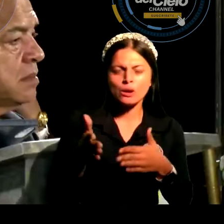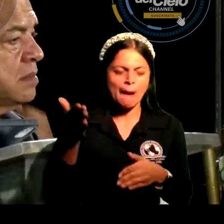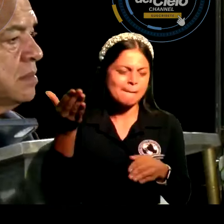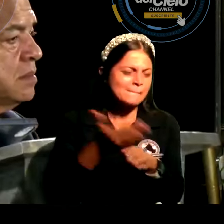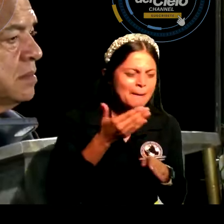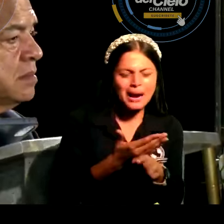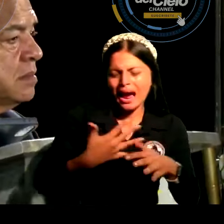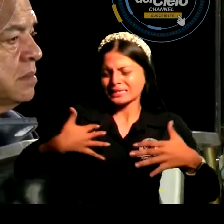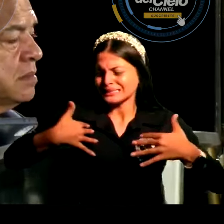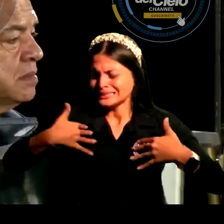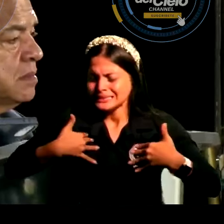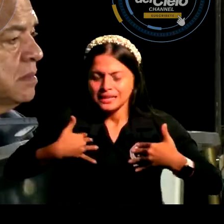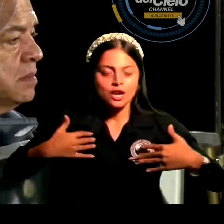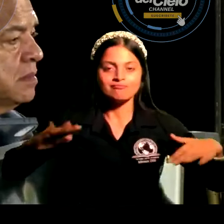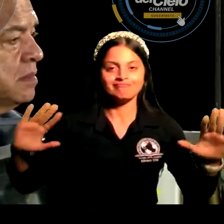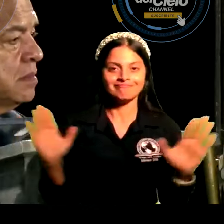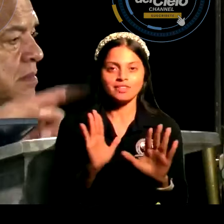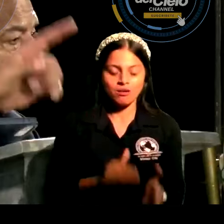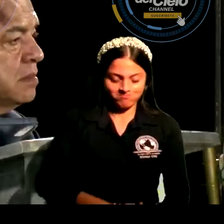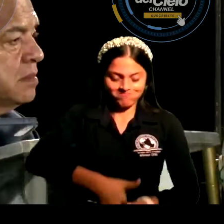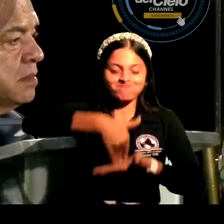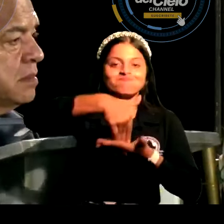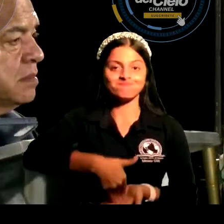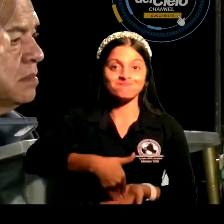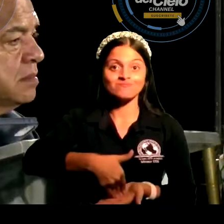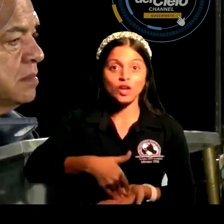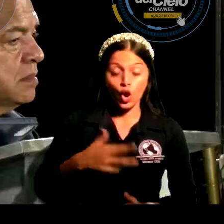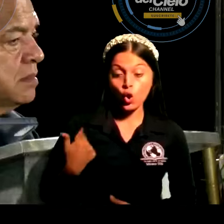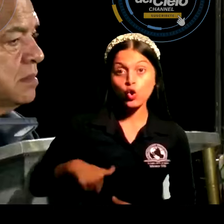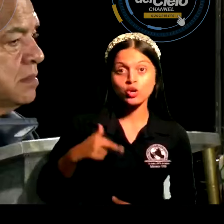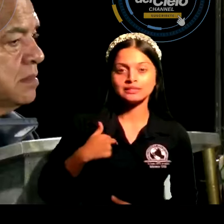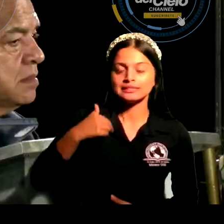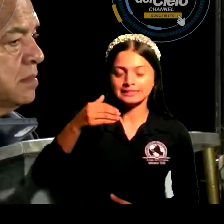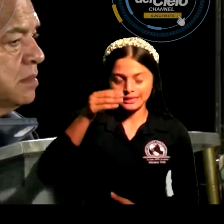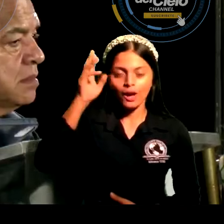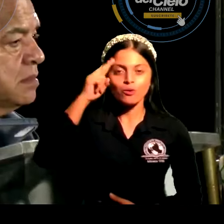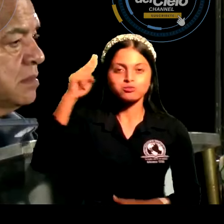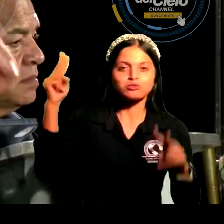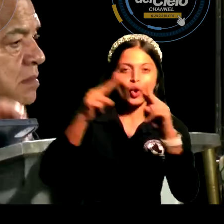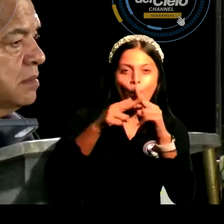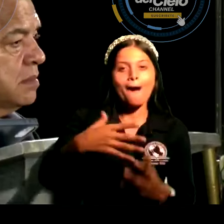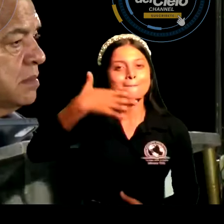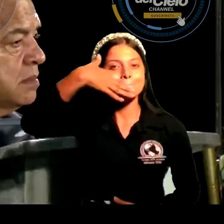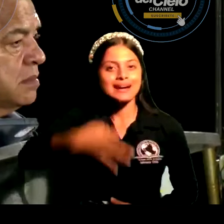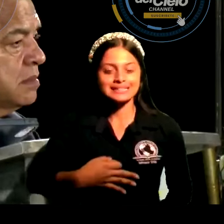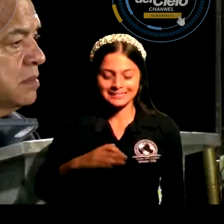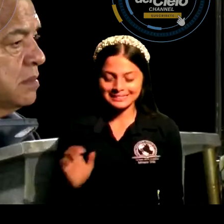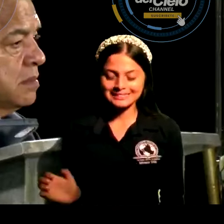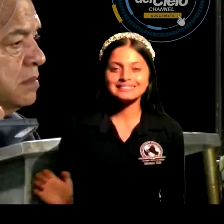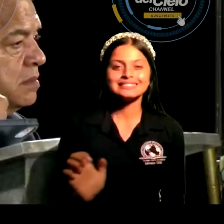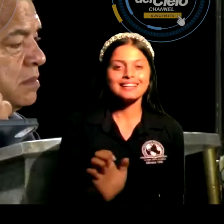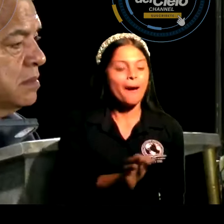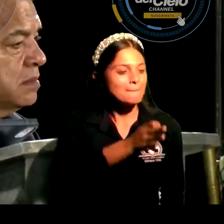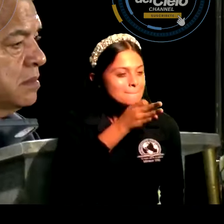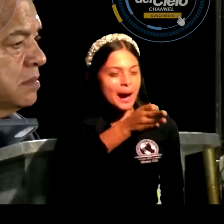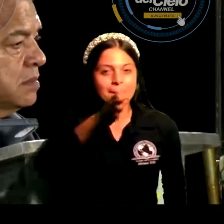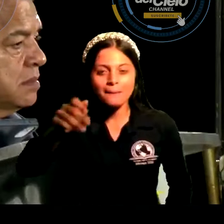verdadero evangelio nos permite predicarlo y enseñarlo. Aleluya.